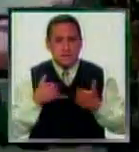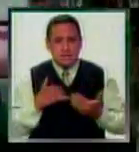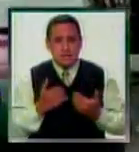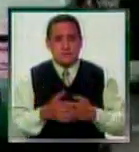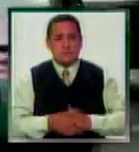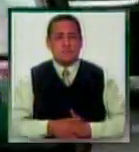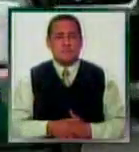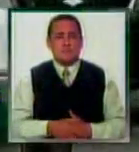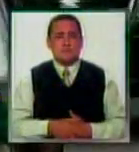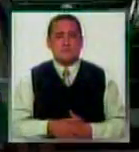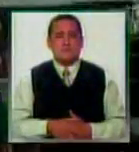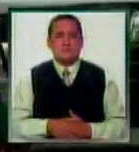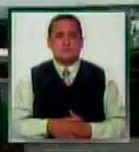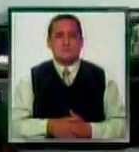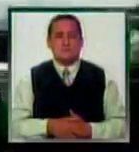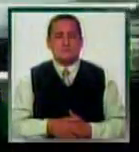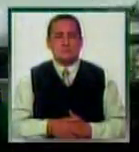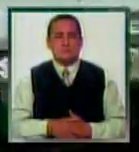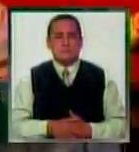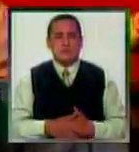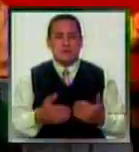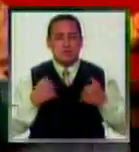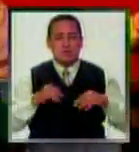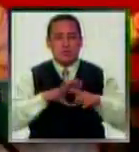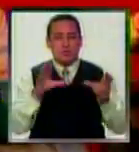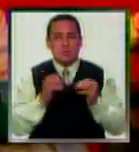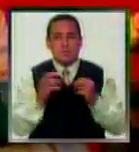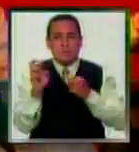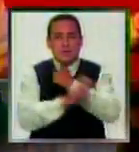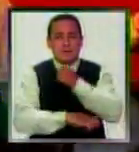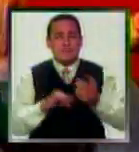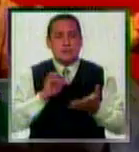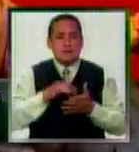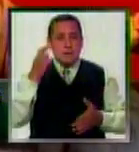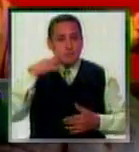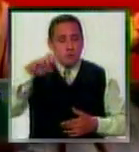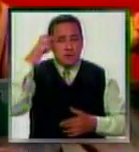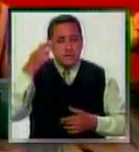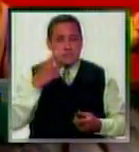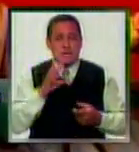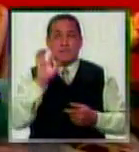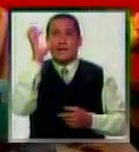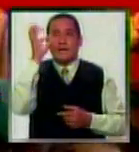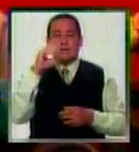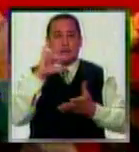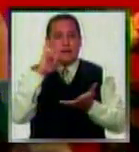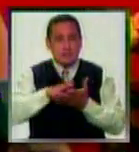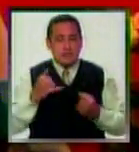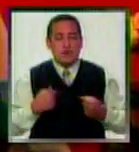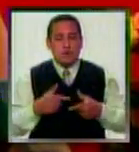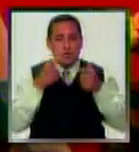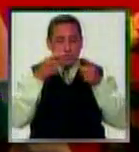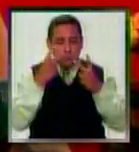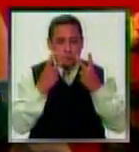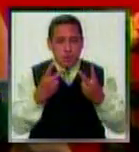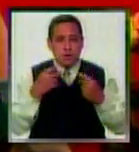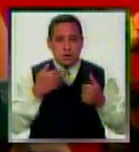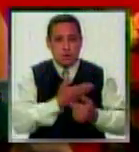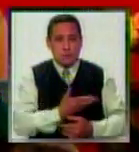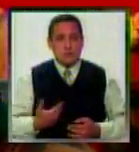utiliza. Entonces somos un país cuya política energética, la política energética que encontró este